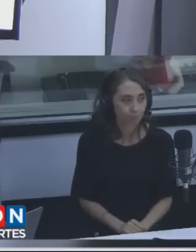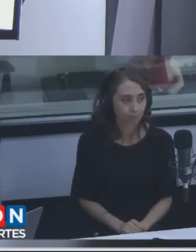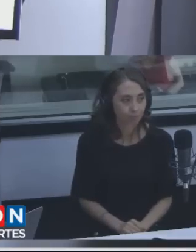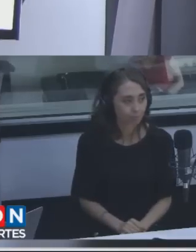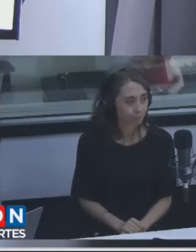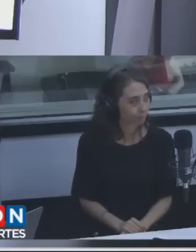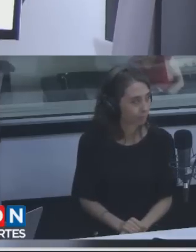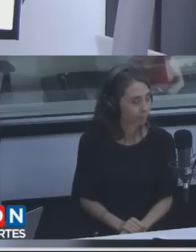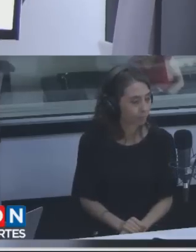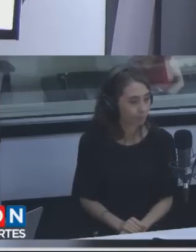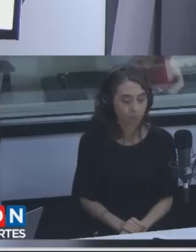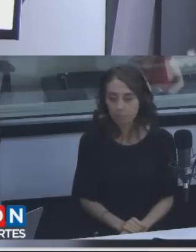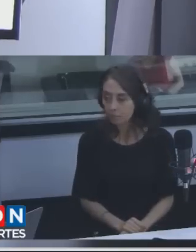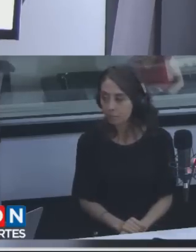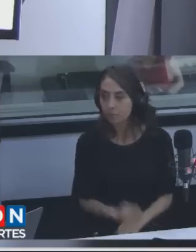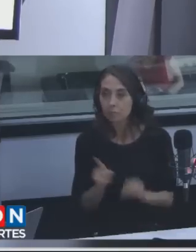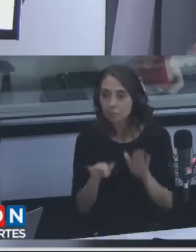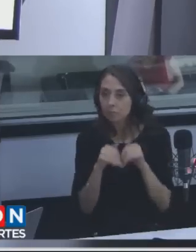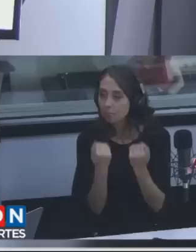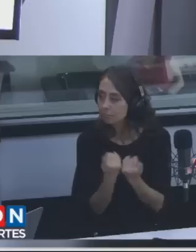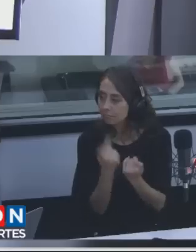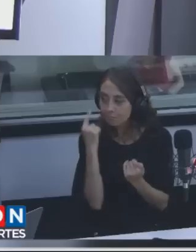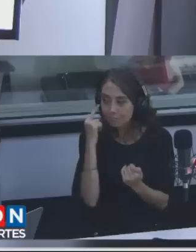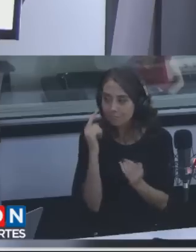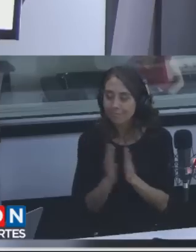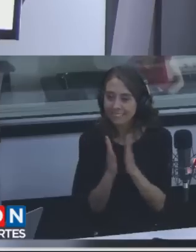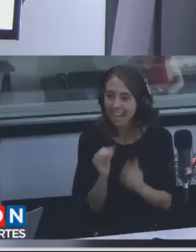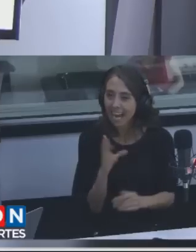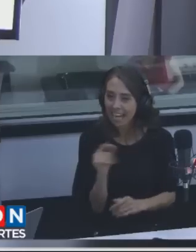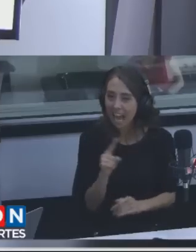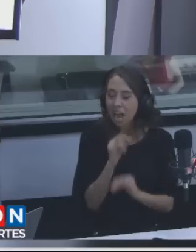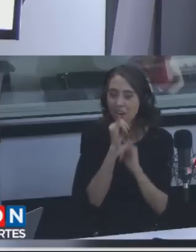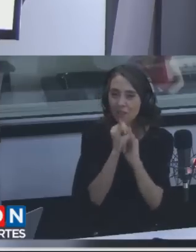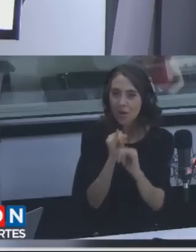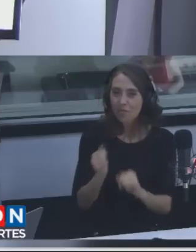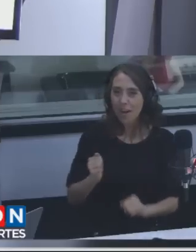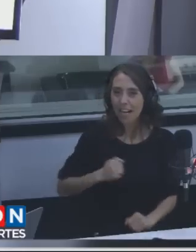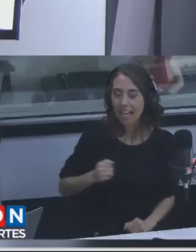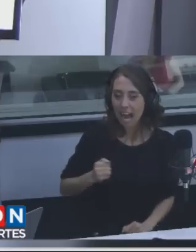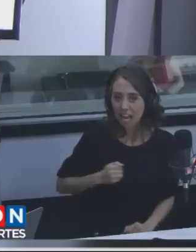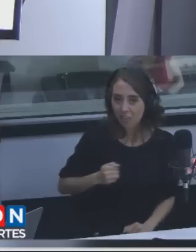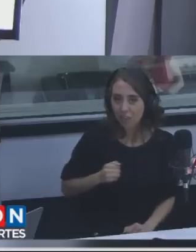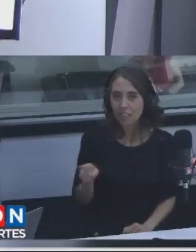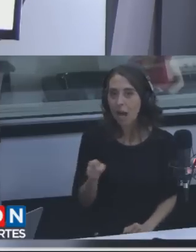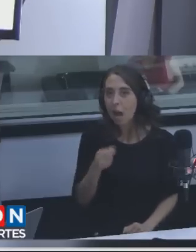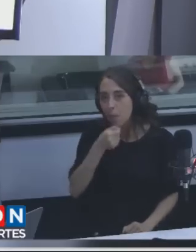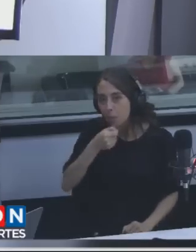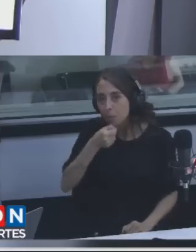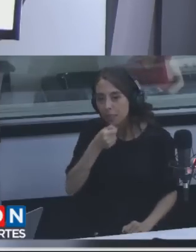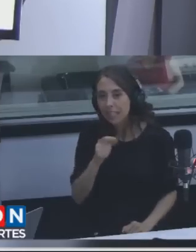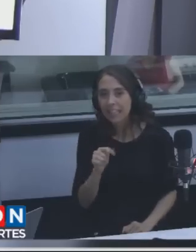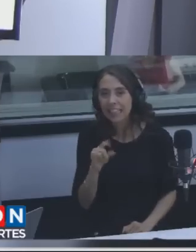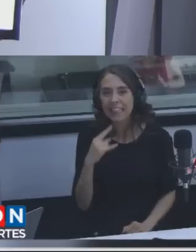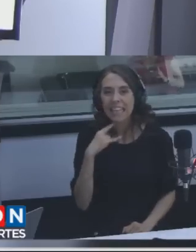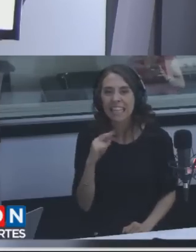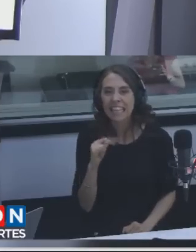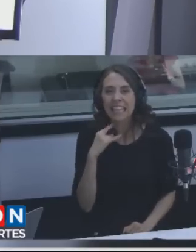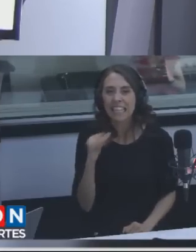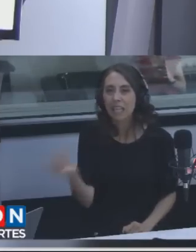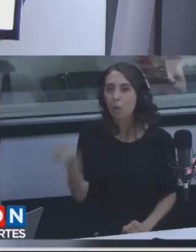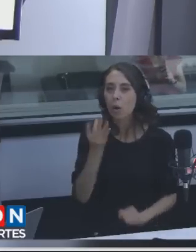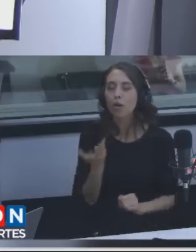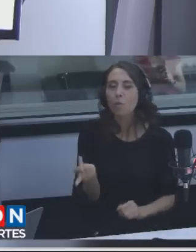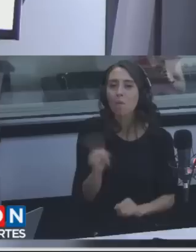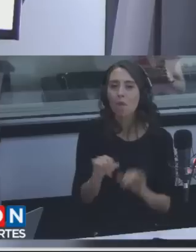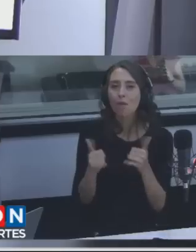San Carlos de Apoquindo. Comenzamos de inmediato entonces con la información de la Católica. Raúl Tiquitiqui Toledo, cuéntanos cómo fue el regreso de los